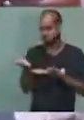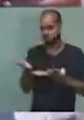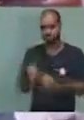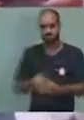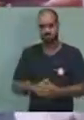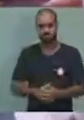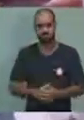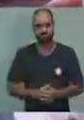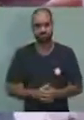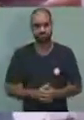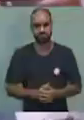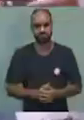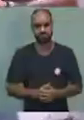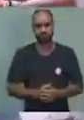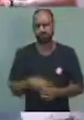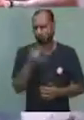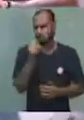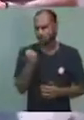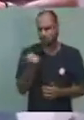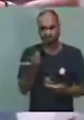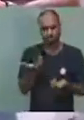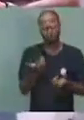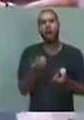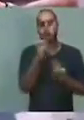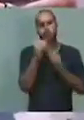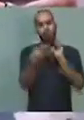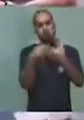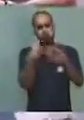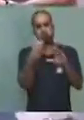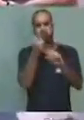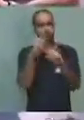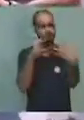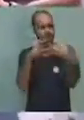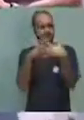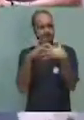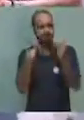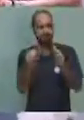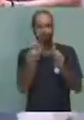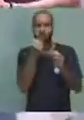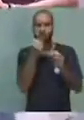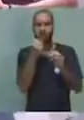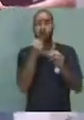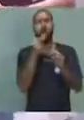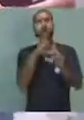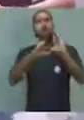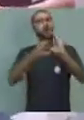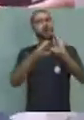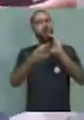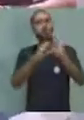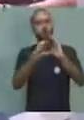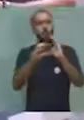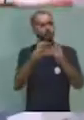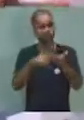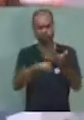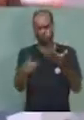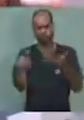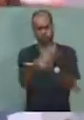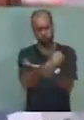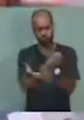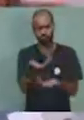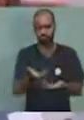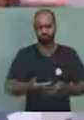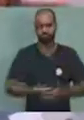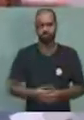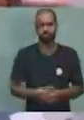jovenesporlavida2020@gmail.com. Aquí puedes escribirte, sumarte a la familia de nuestro programa y mantener siempre el contacto toda la semana. También tenemos